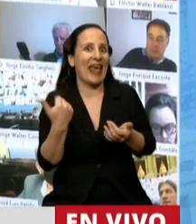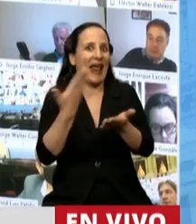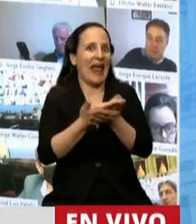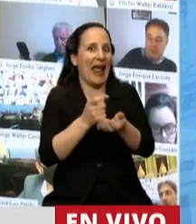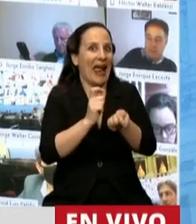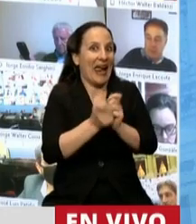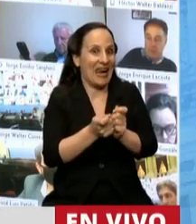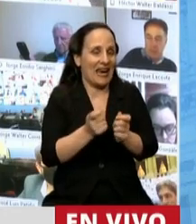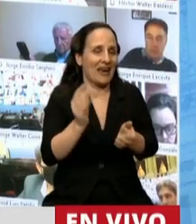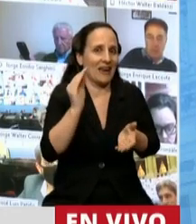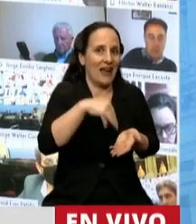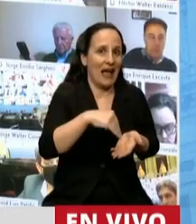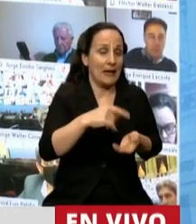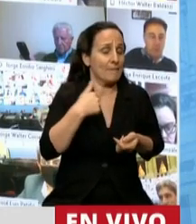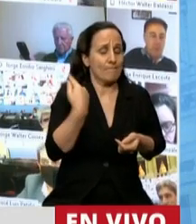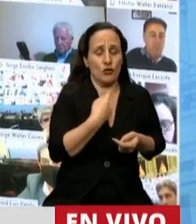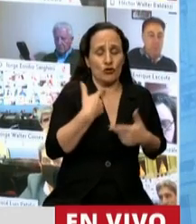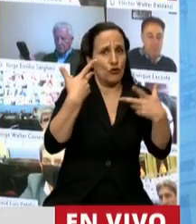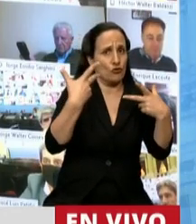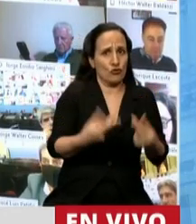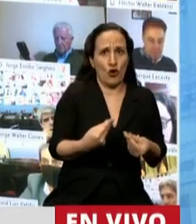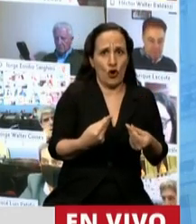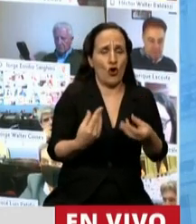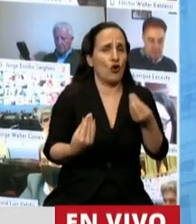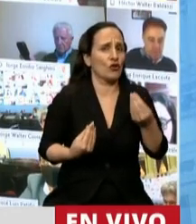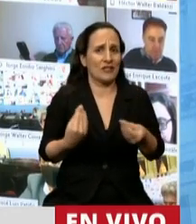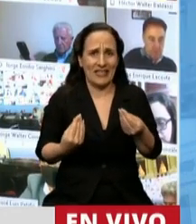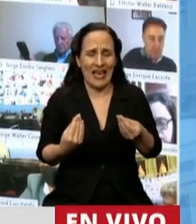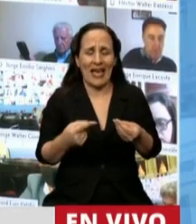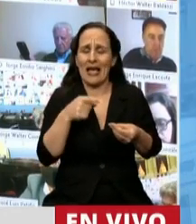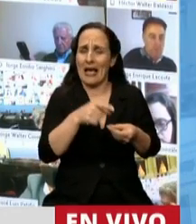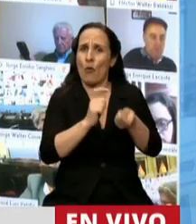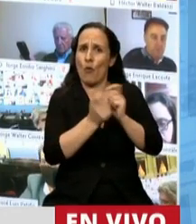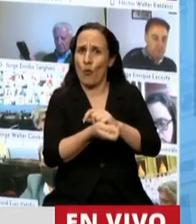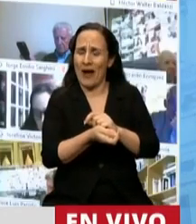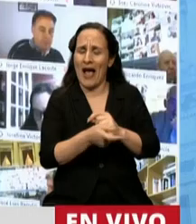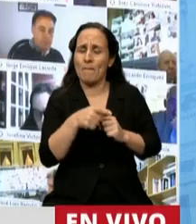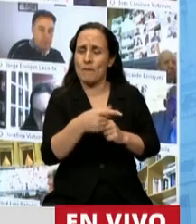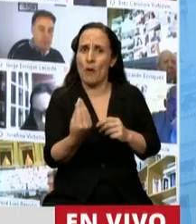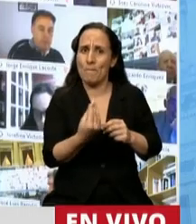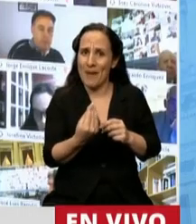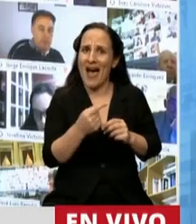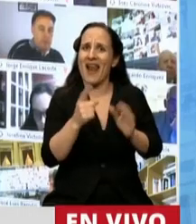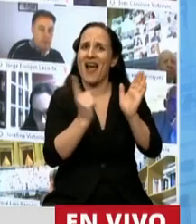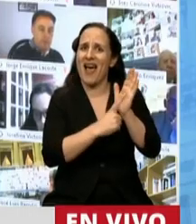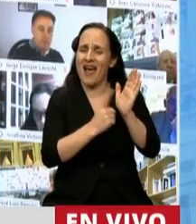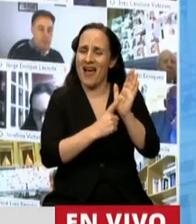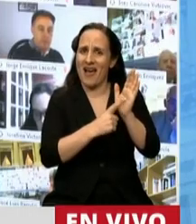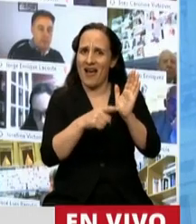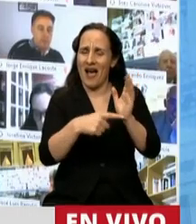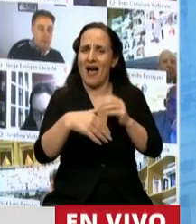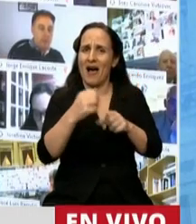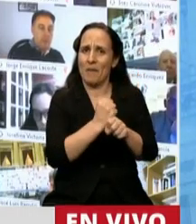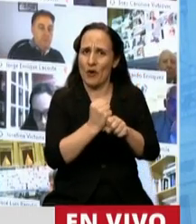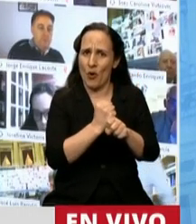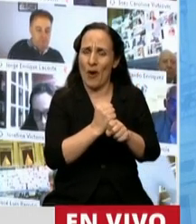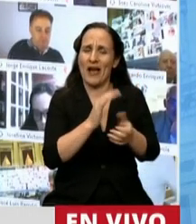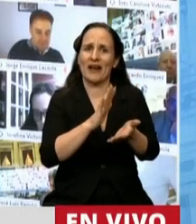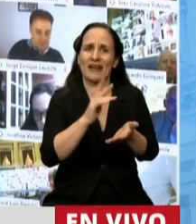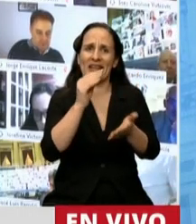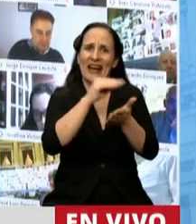artículo y que de ninguna manera podemos aceptar es una alteración que permita eludir la normativa de aprobación y registración